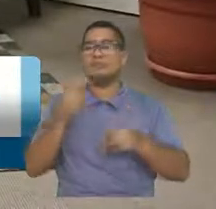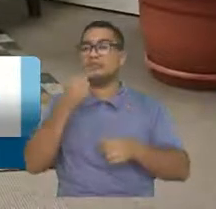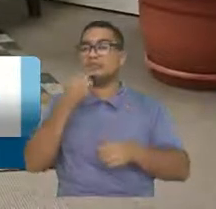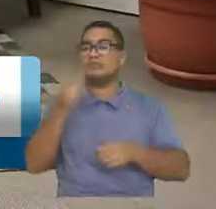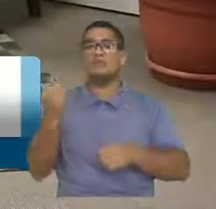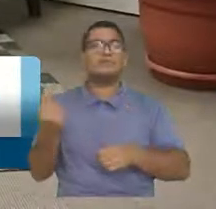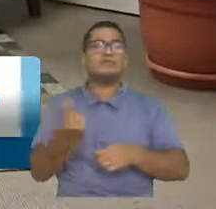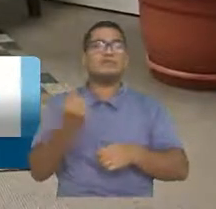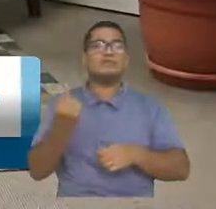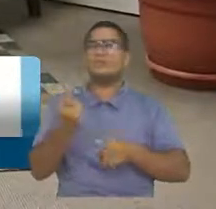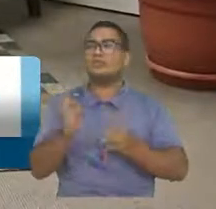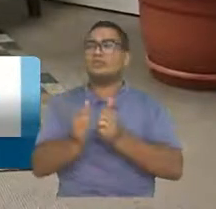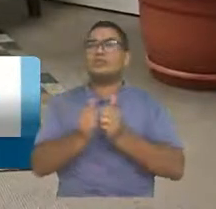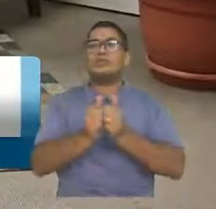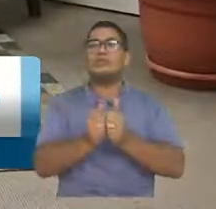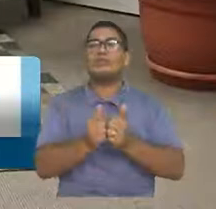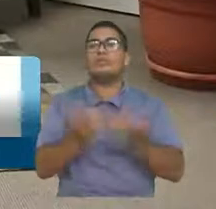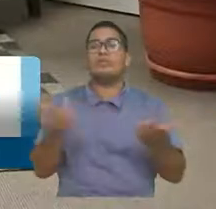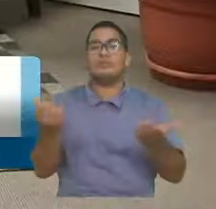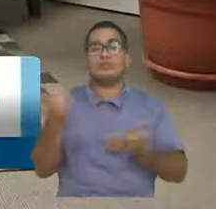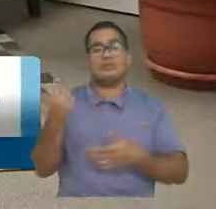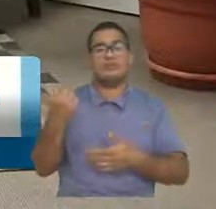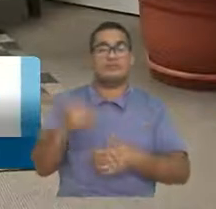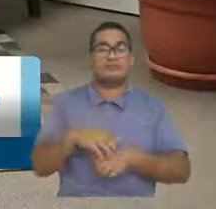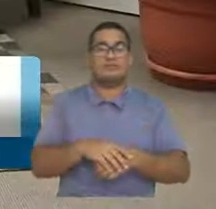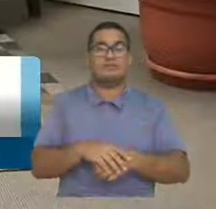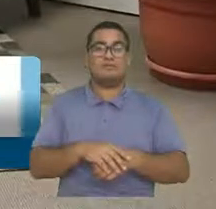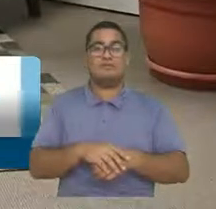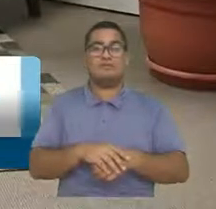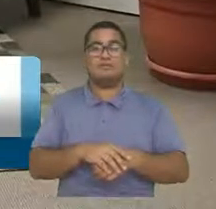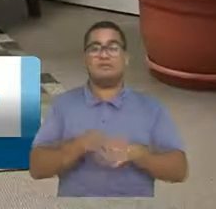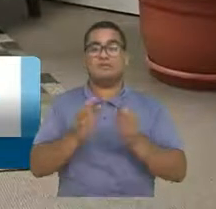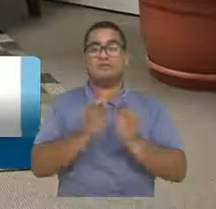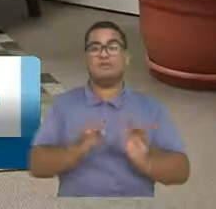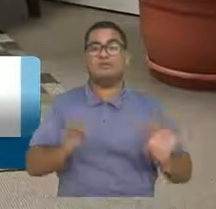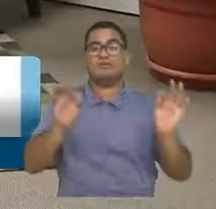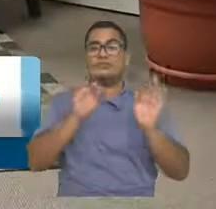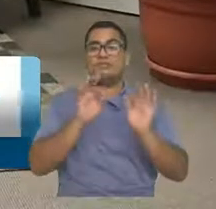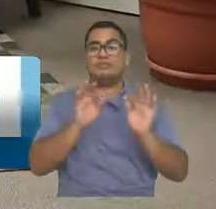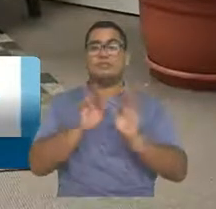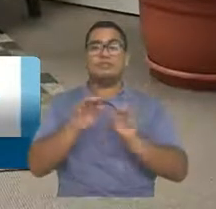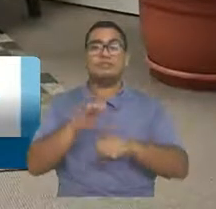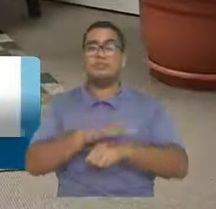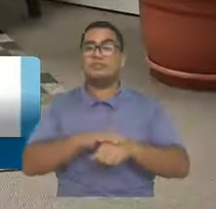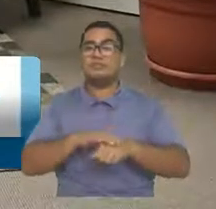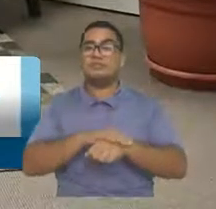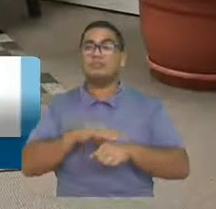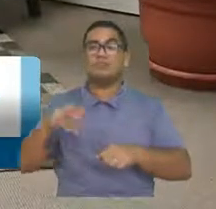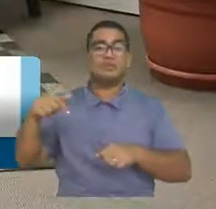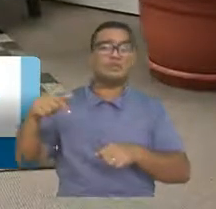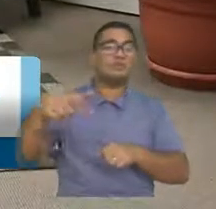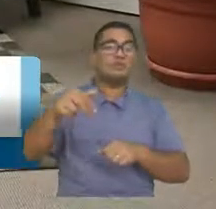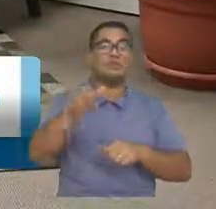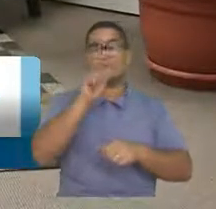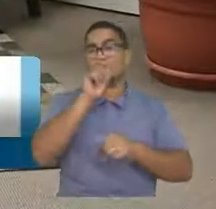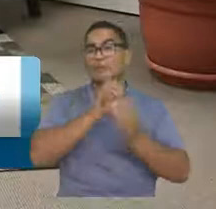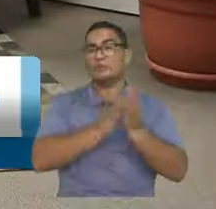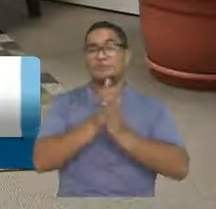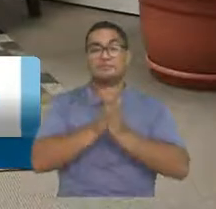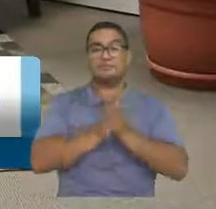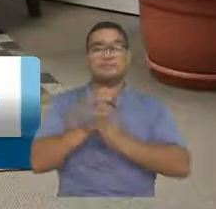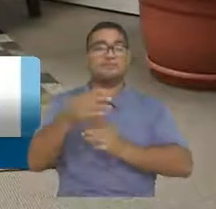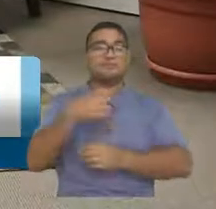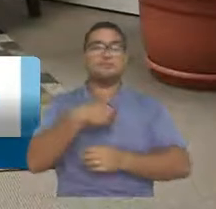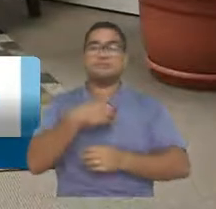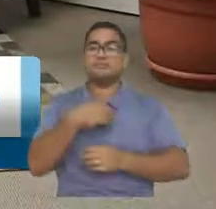sola, que no me acompaña. Quien se tiene que dar permiso de ir a caminar y de ir a disfrutar es uno,